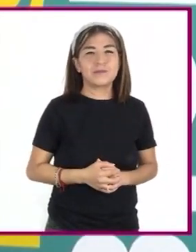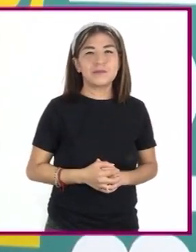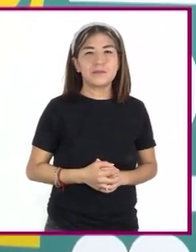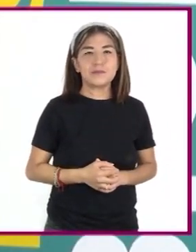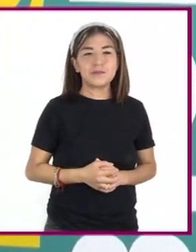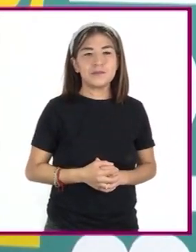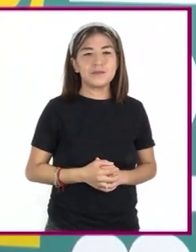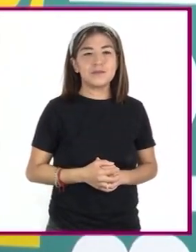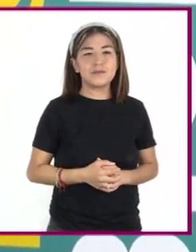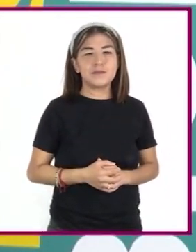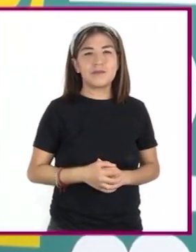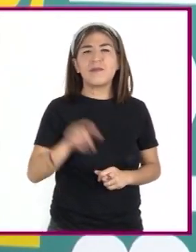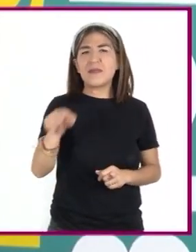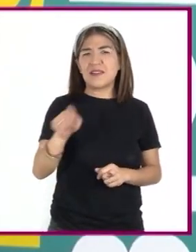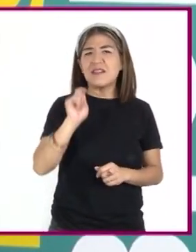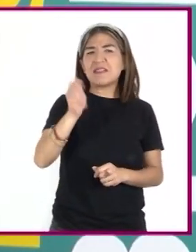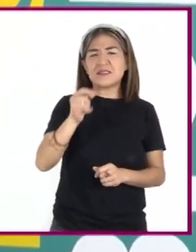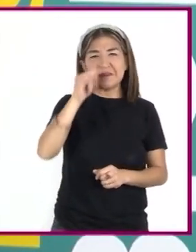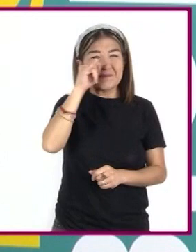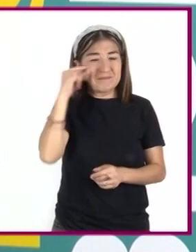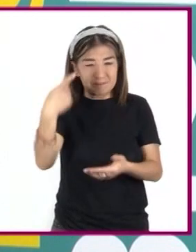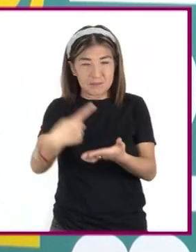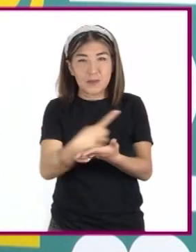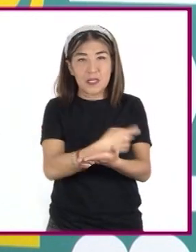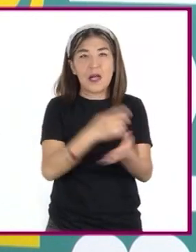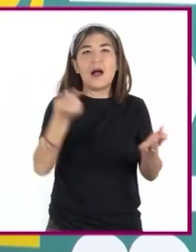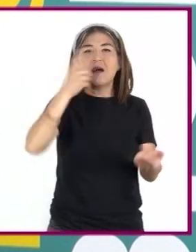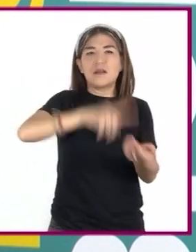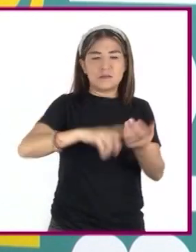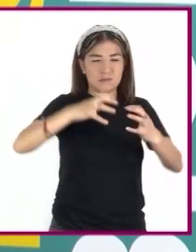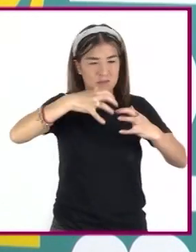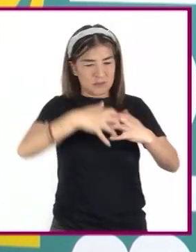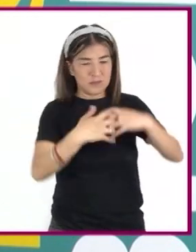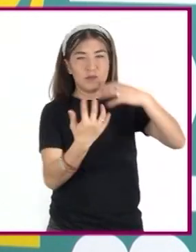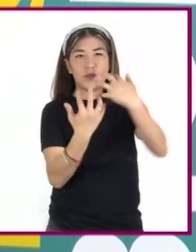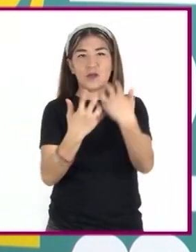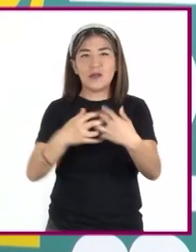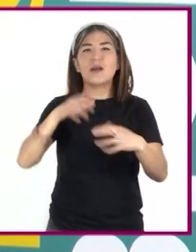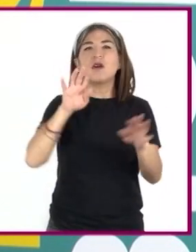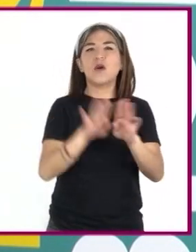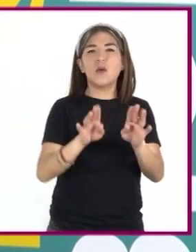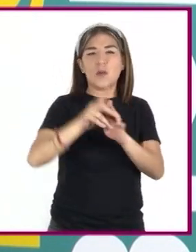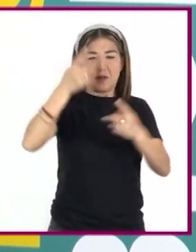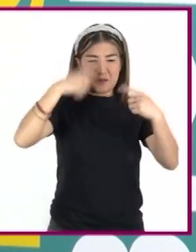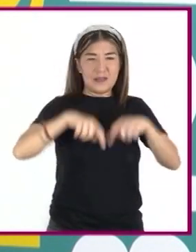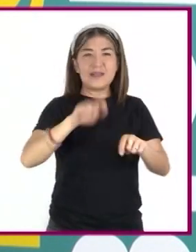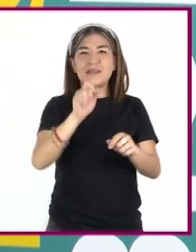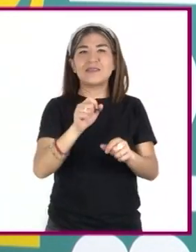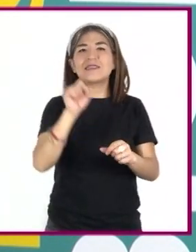Estas células integran tejidos, órganos y sistemas que no pueden